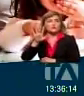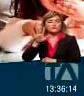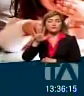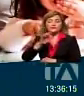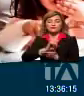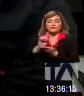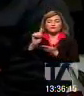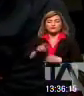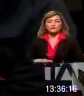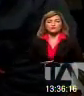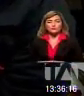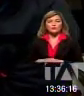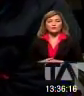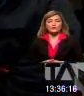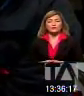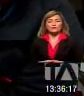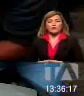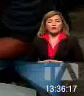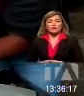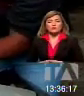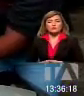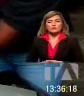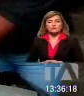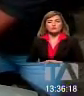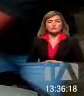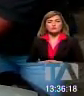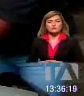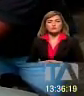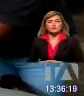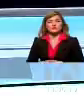horas a la semana. En Quito, Daniela Valencia, 24 horas.